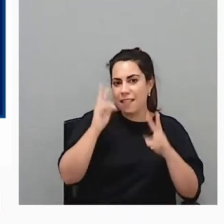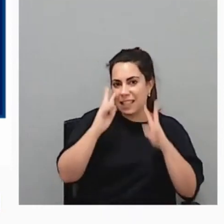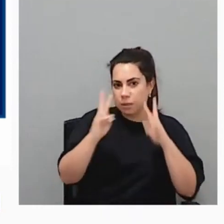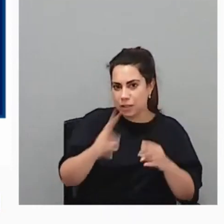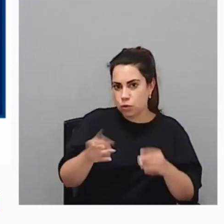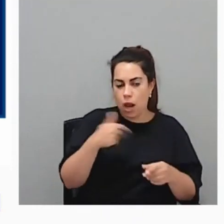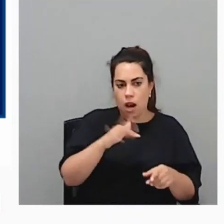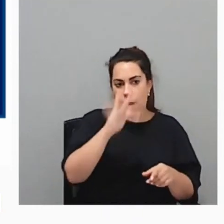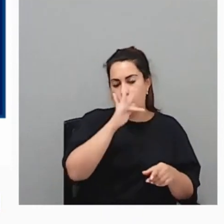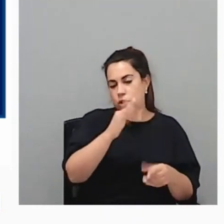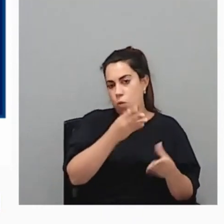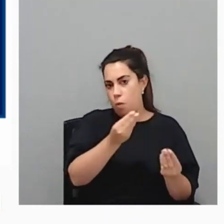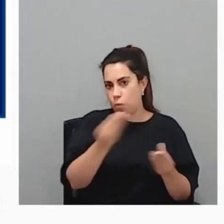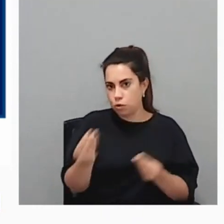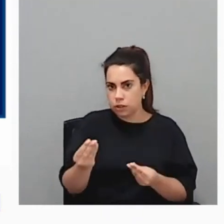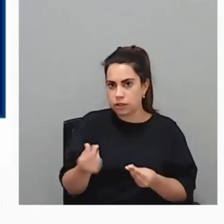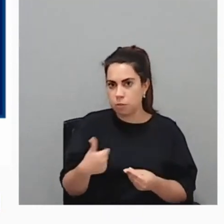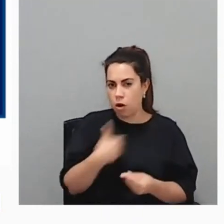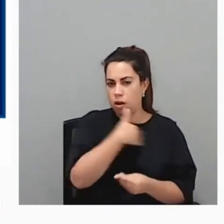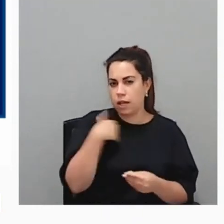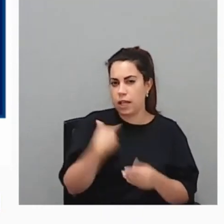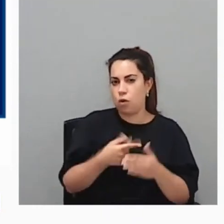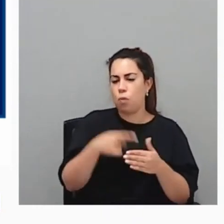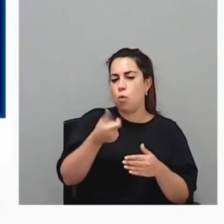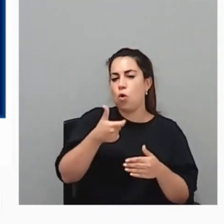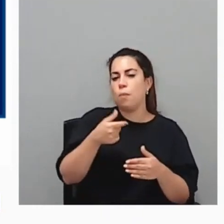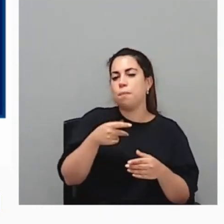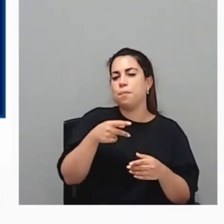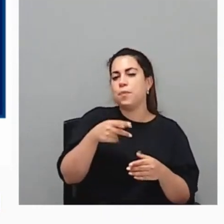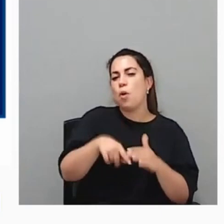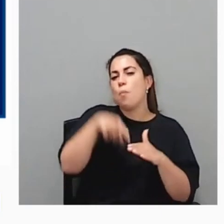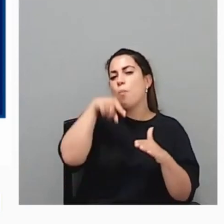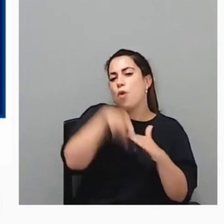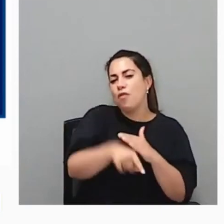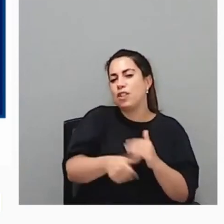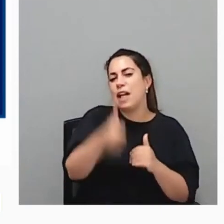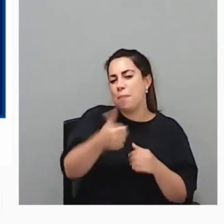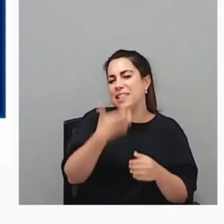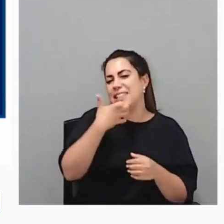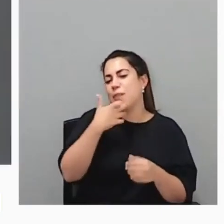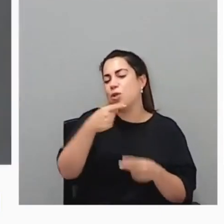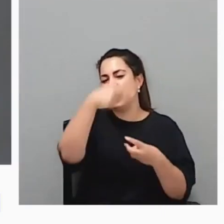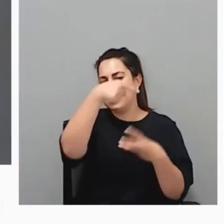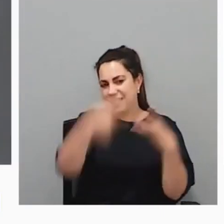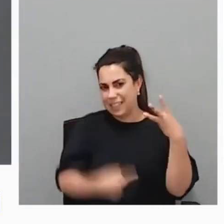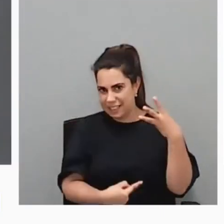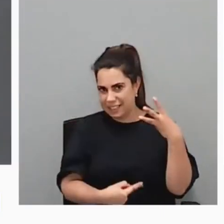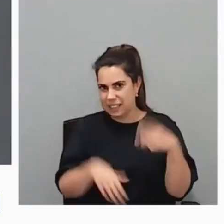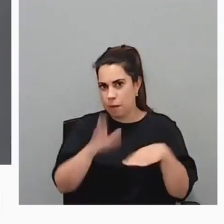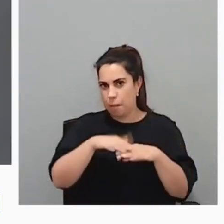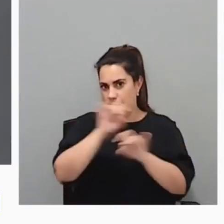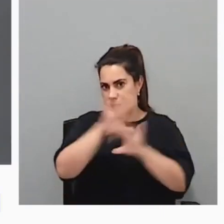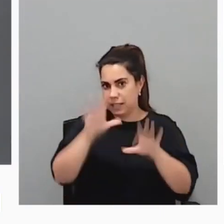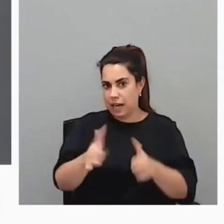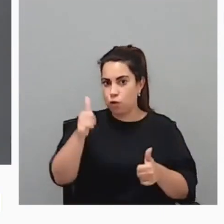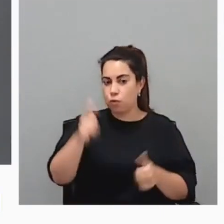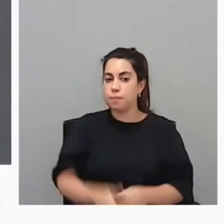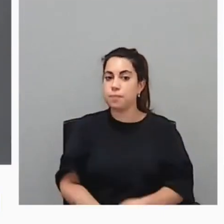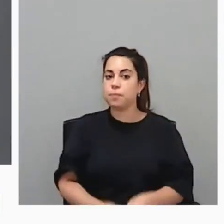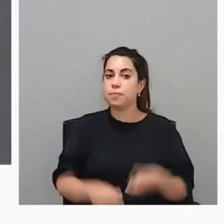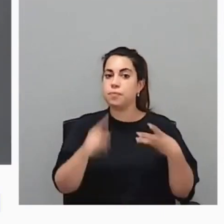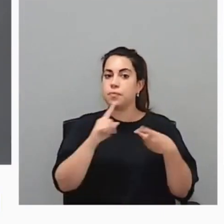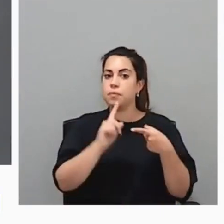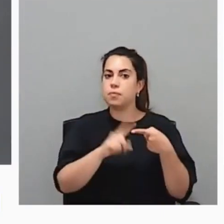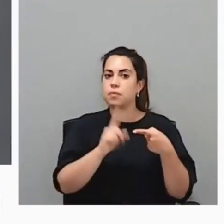poco a profundizar un poco en las herramientas, ¿vale? Estos son 3 ejemplos para que os hagáis una idea concreta. A día de hoy